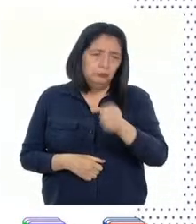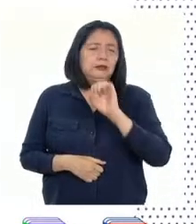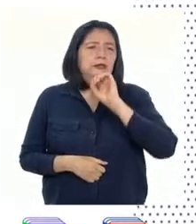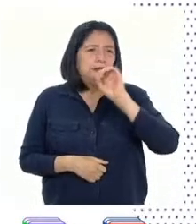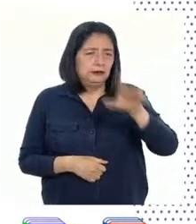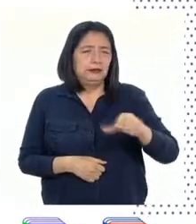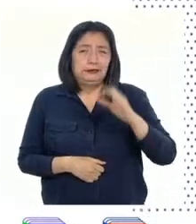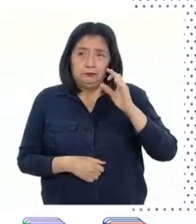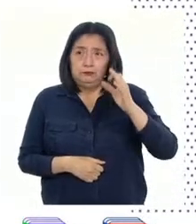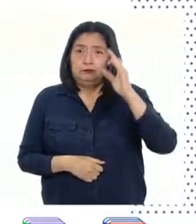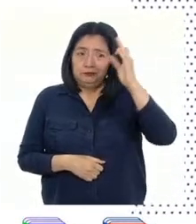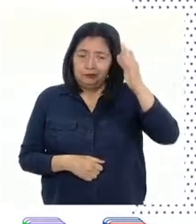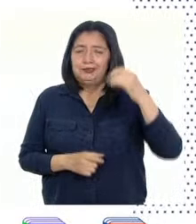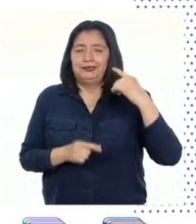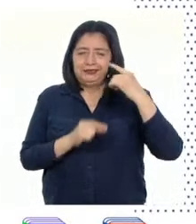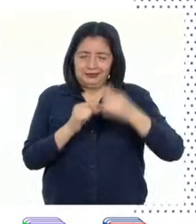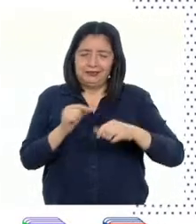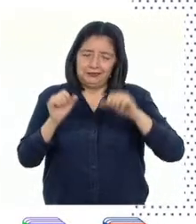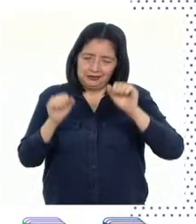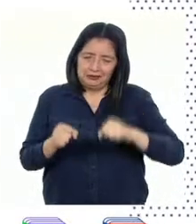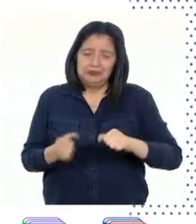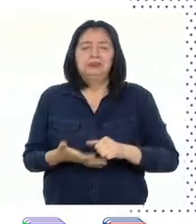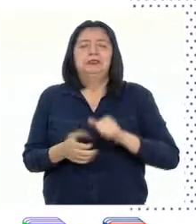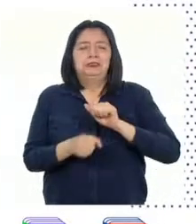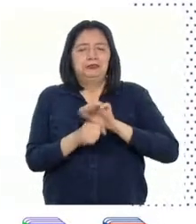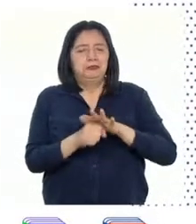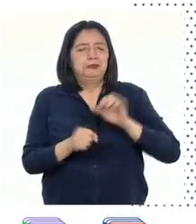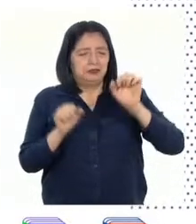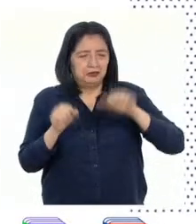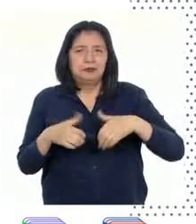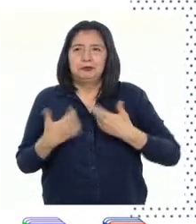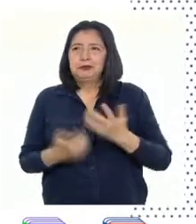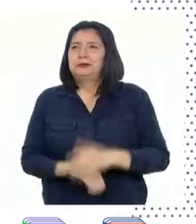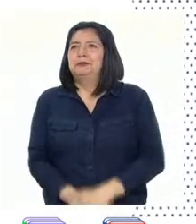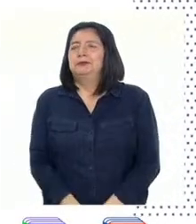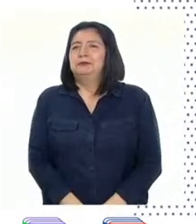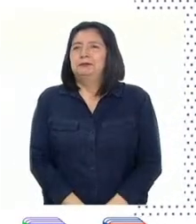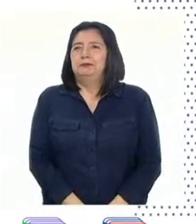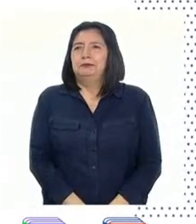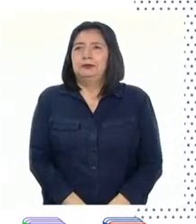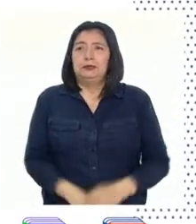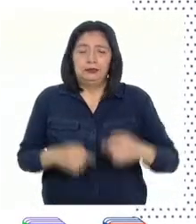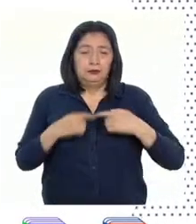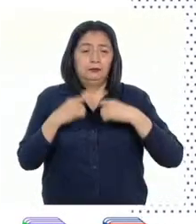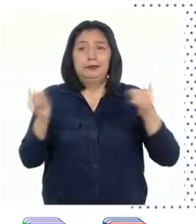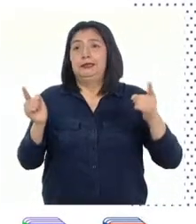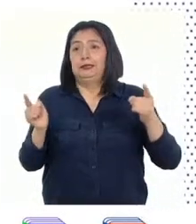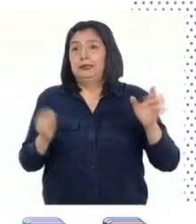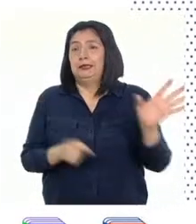decirles a las futuras generaciones que con pandemia y todo, sí se pudo.